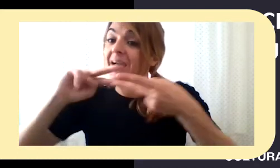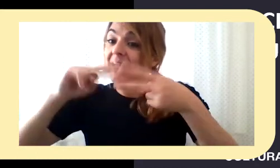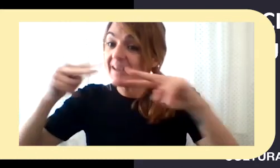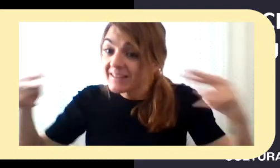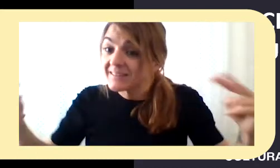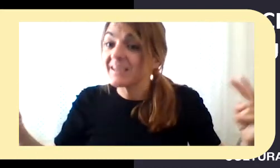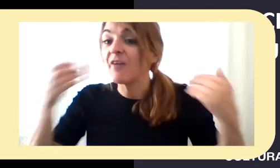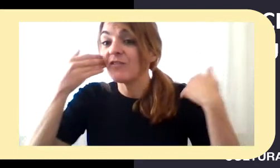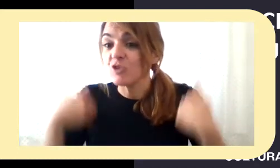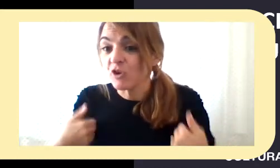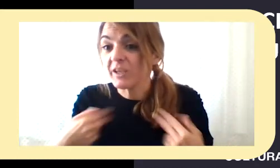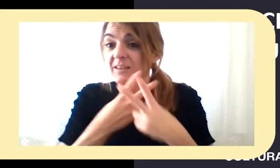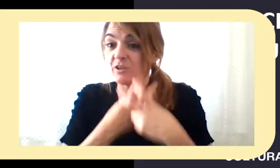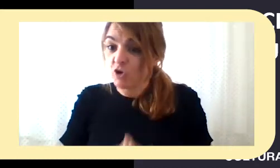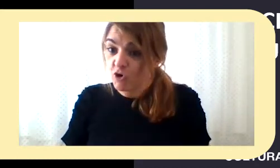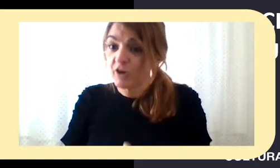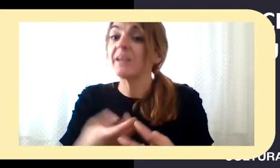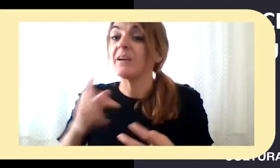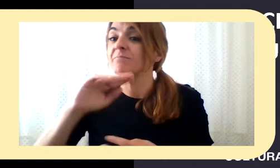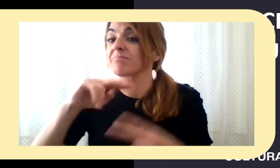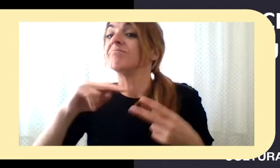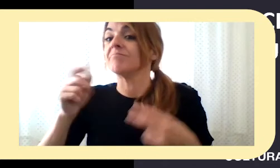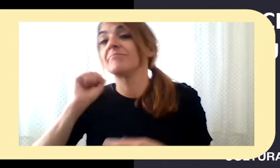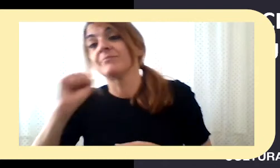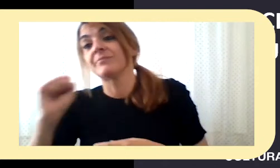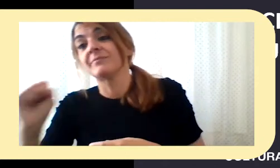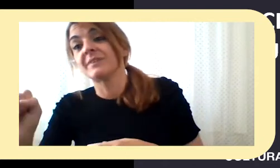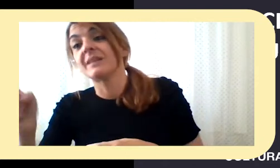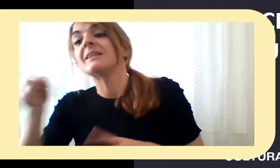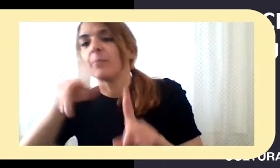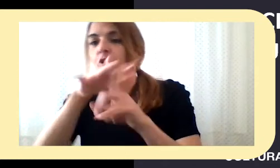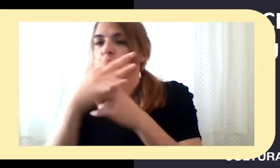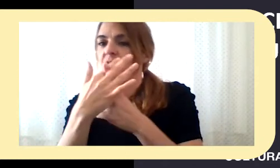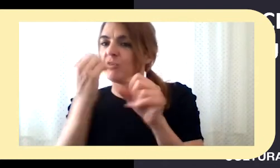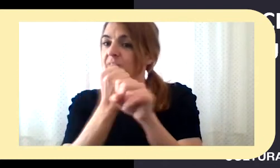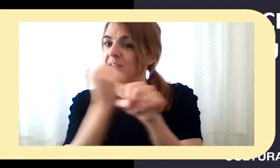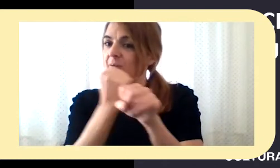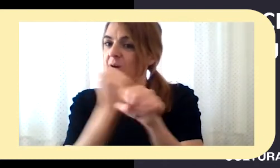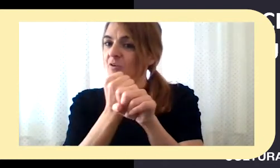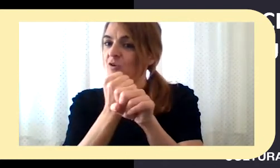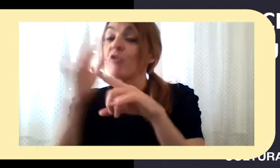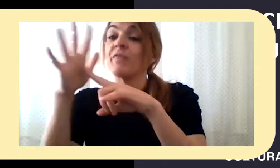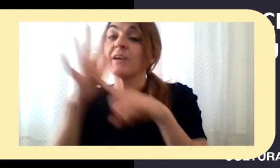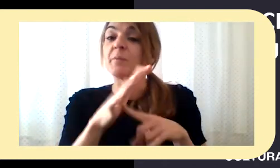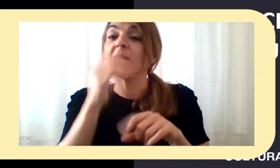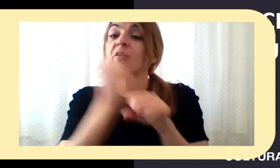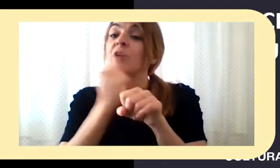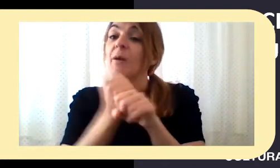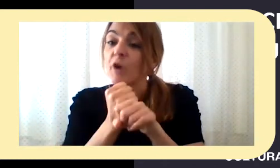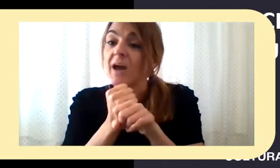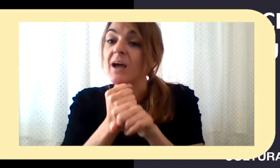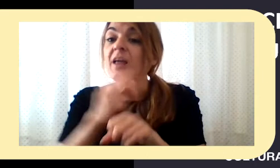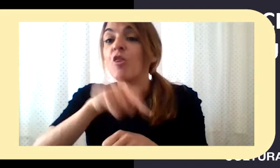fisiología, endocrinología nos condiciona, las condiciones de trabajo también, la discriminación laboral, la doble jornada, el rol